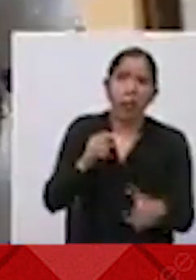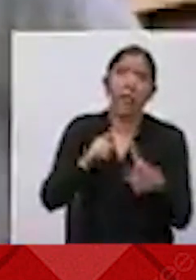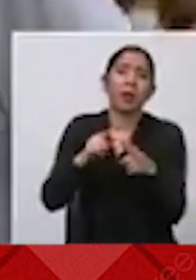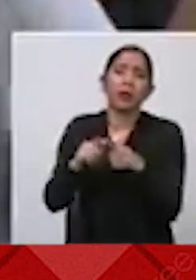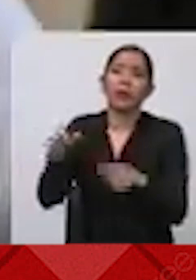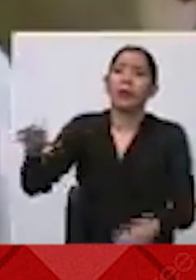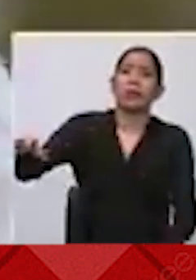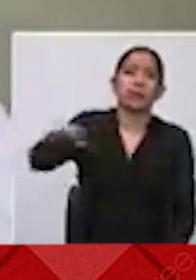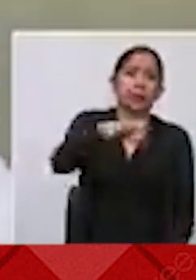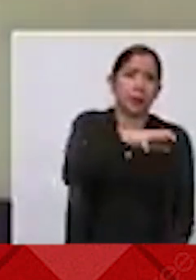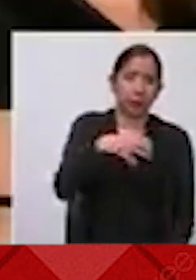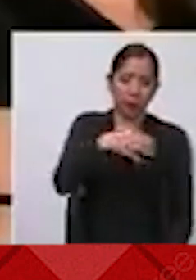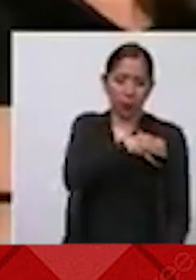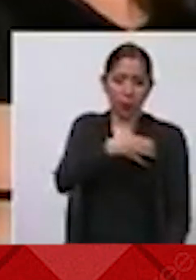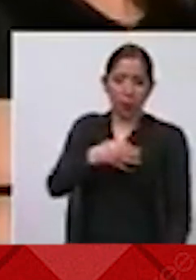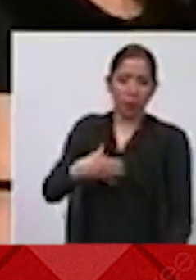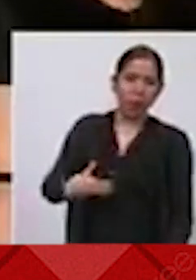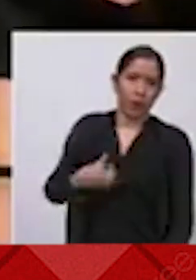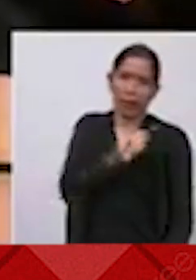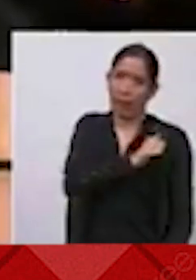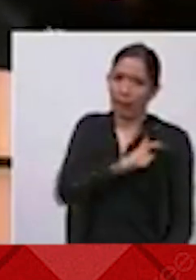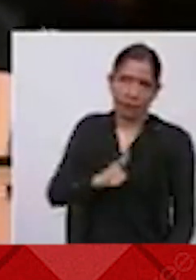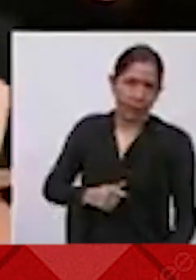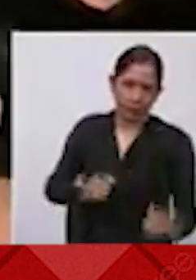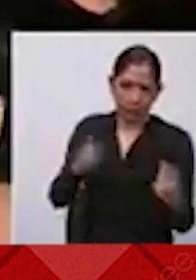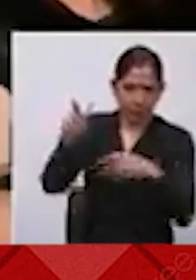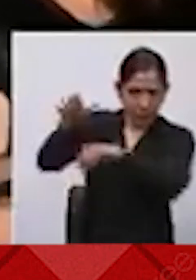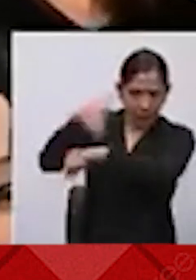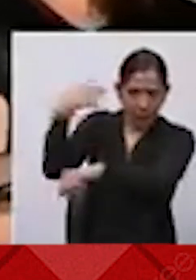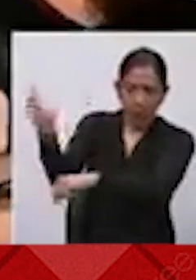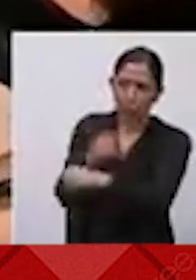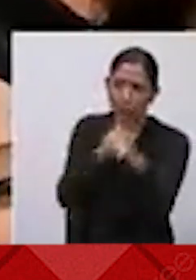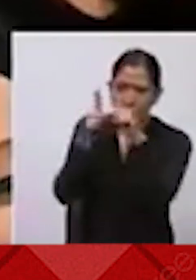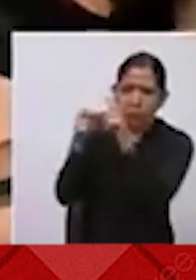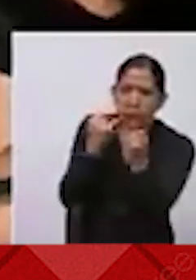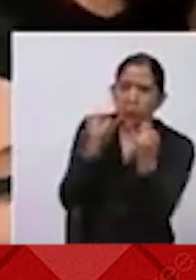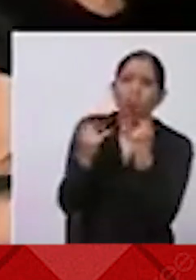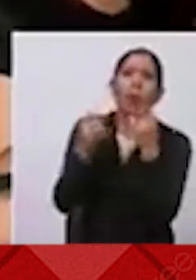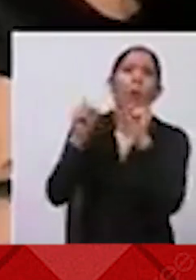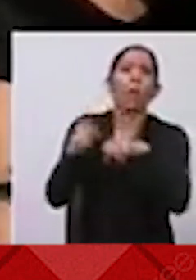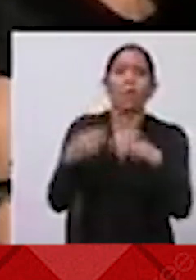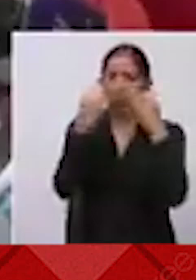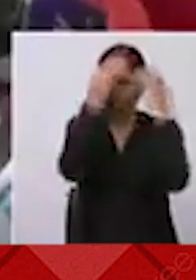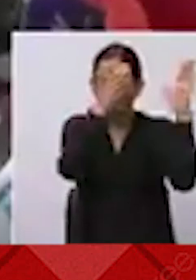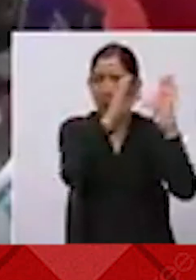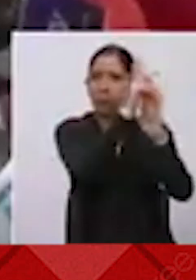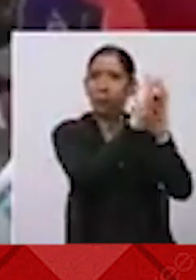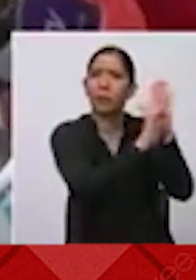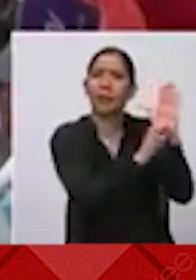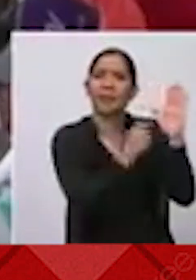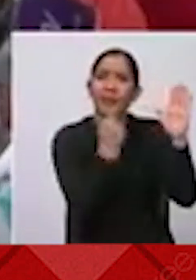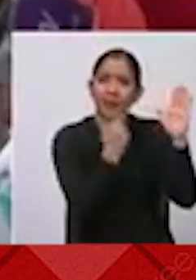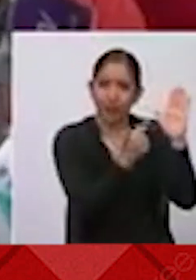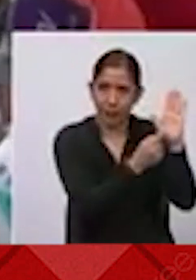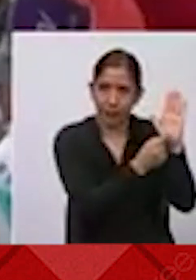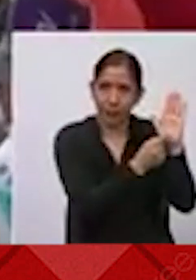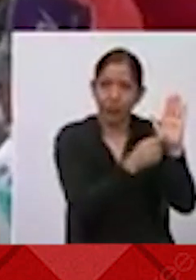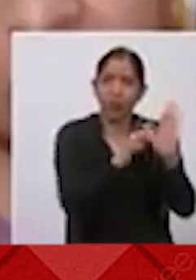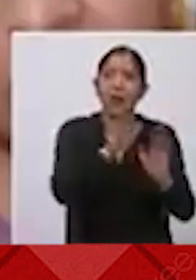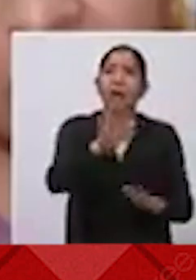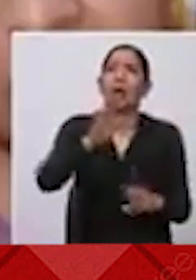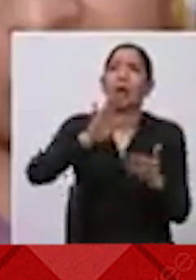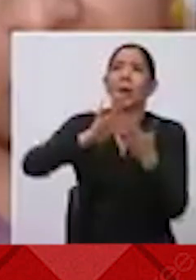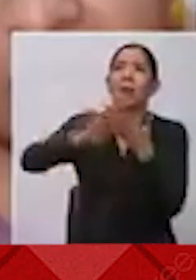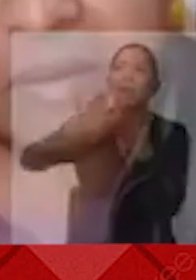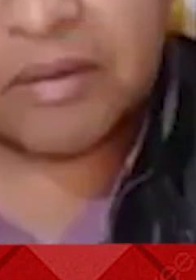esta prerrogativa de los controles y fiscalizaciones que señala la Constitución Política del Estado. Claro, bueno, usted en no... el caso. Diputado,